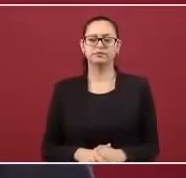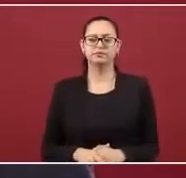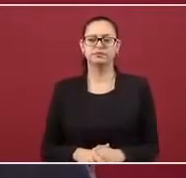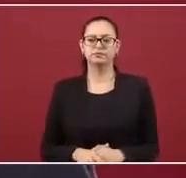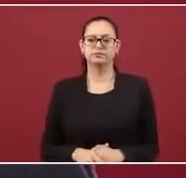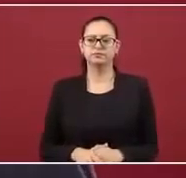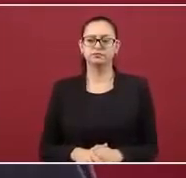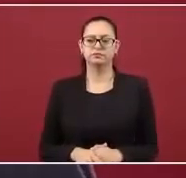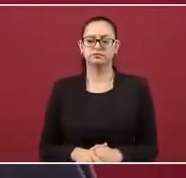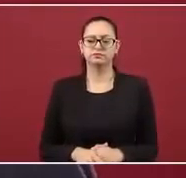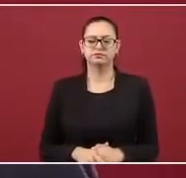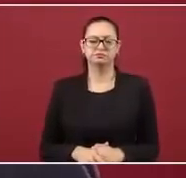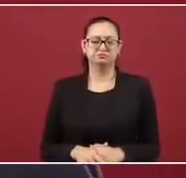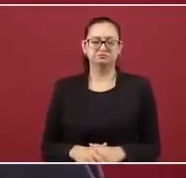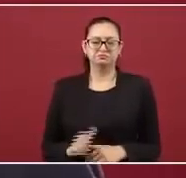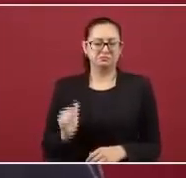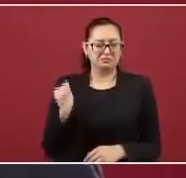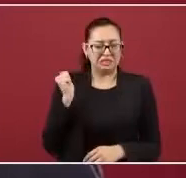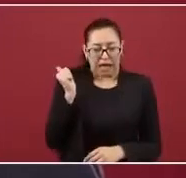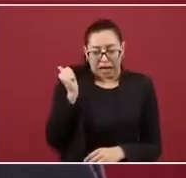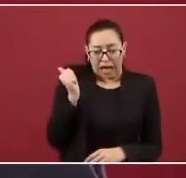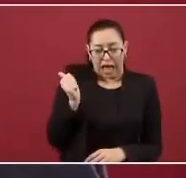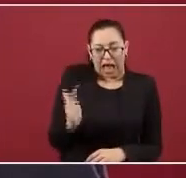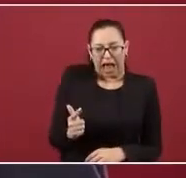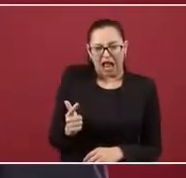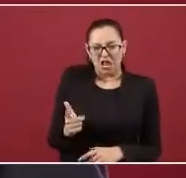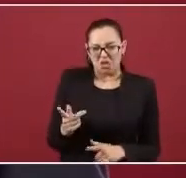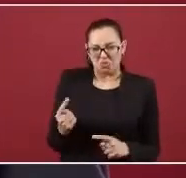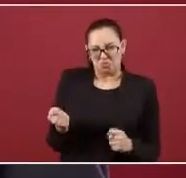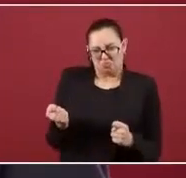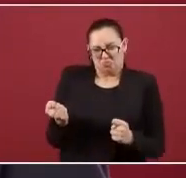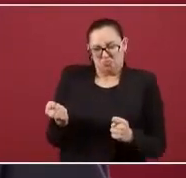llevar a cabo ningún acto arbitrario.